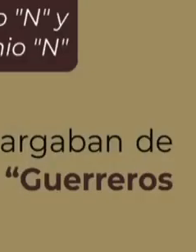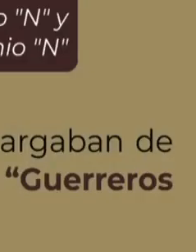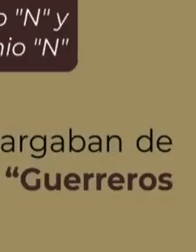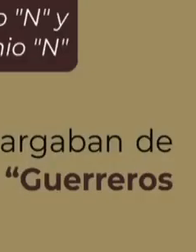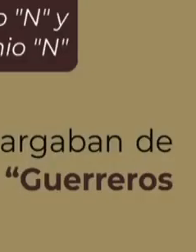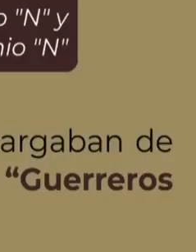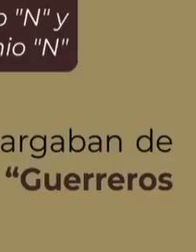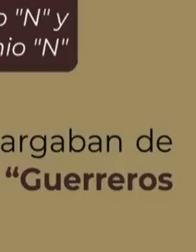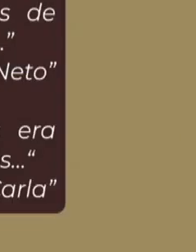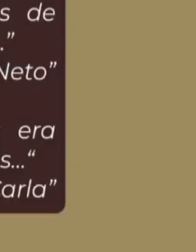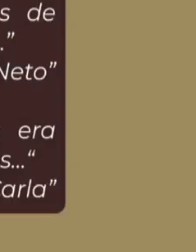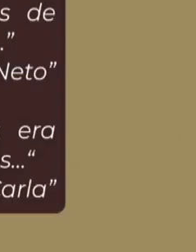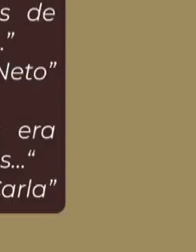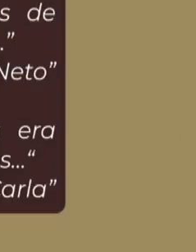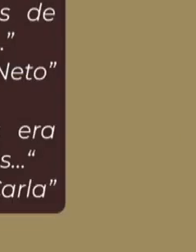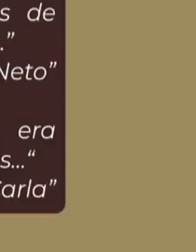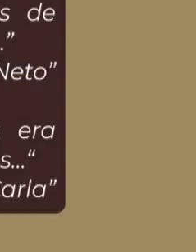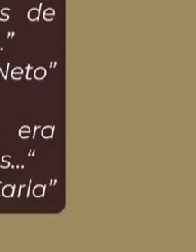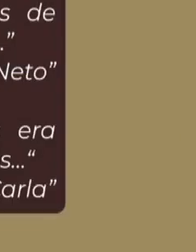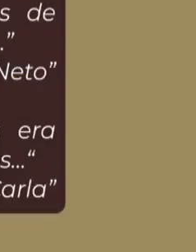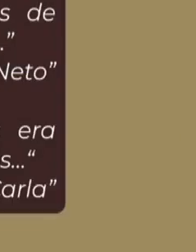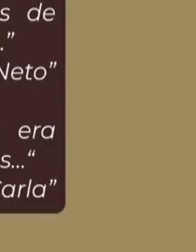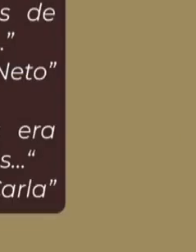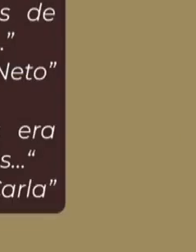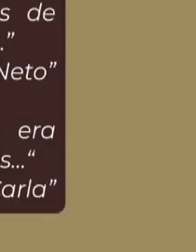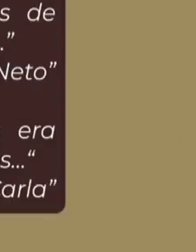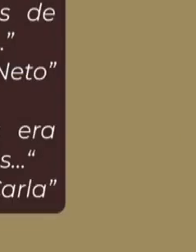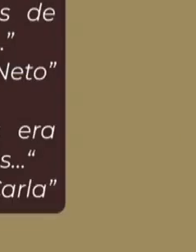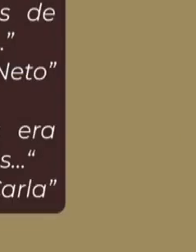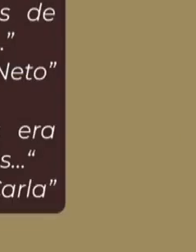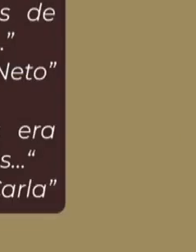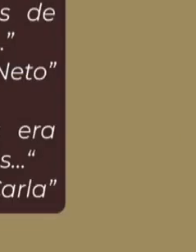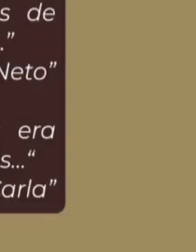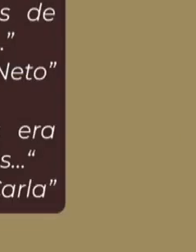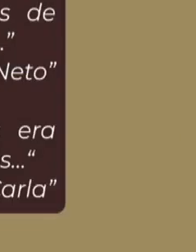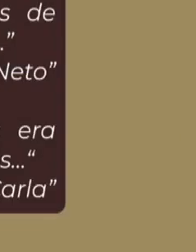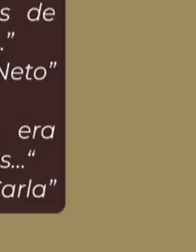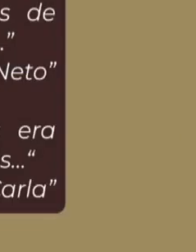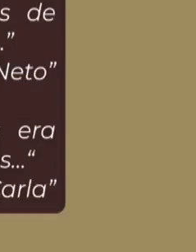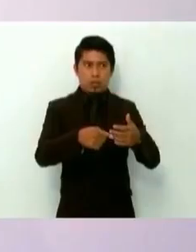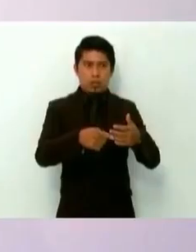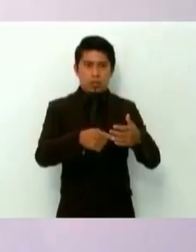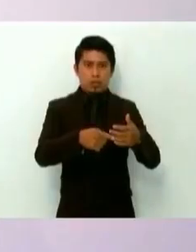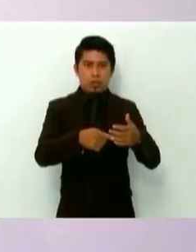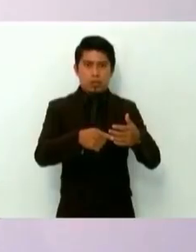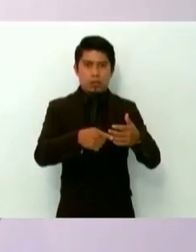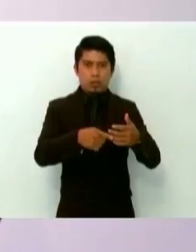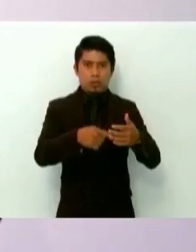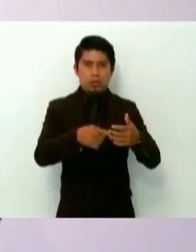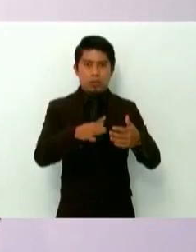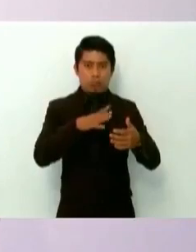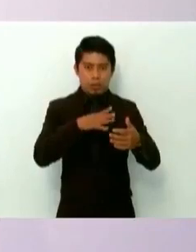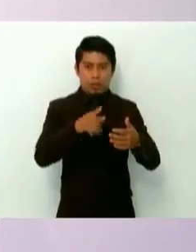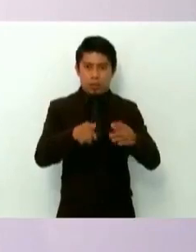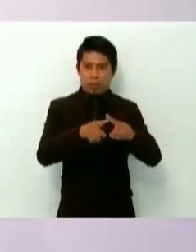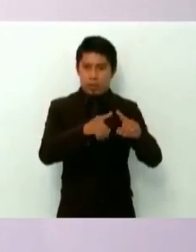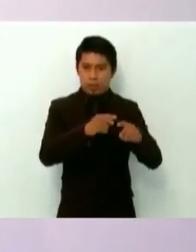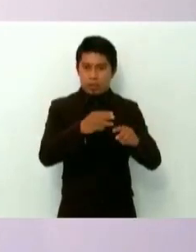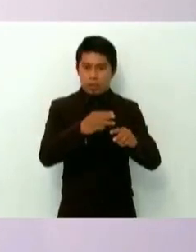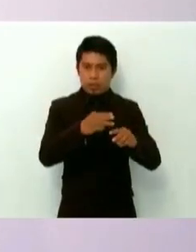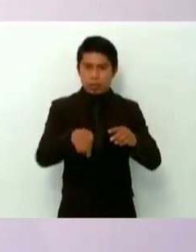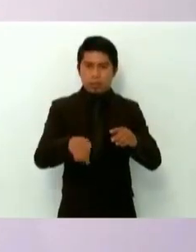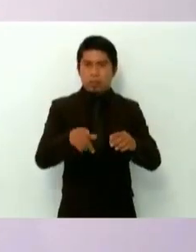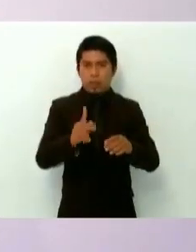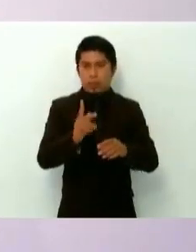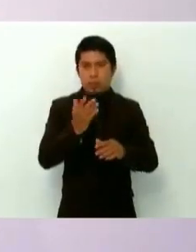mexicano al igual que autoridades de Iguala Cocula tepecuilco y huitsuco RTG noticias Mario Horacio